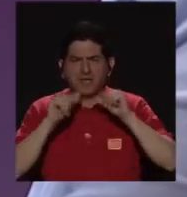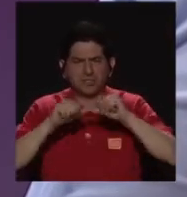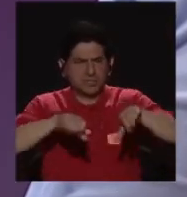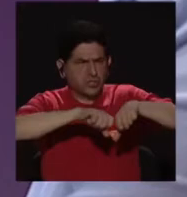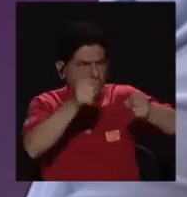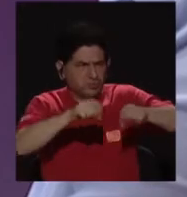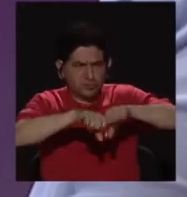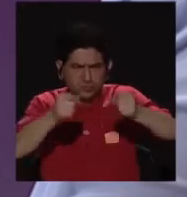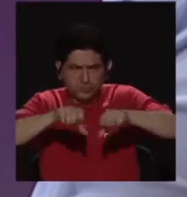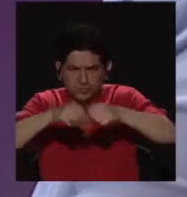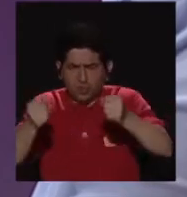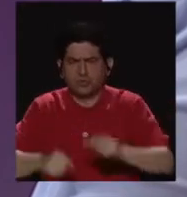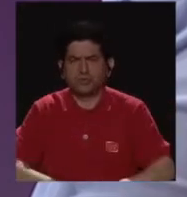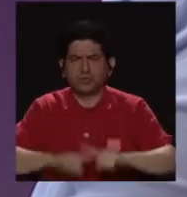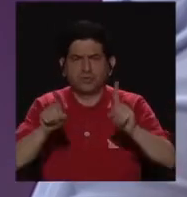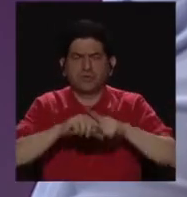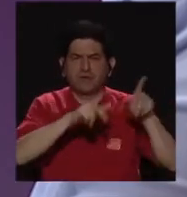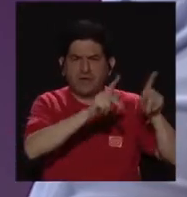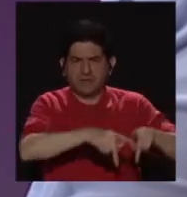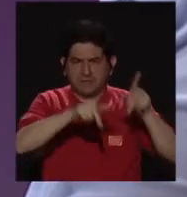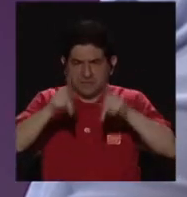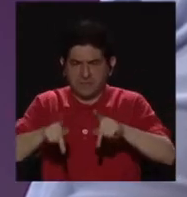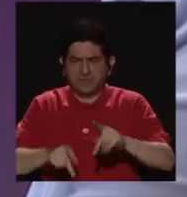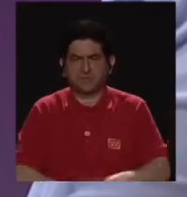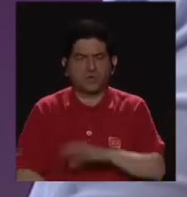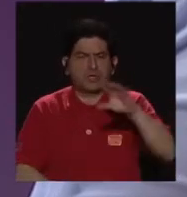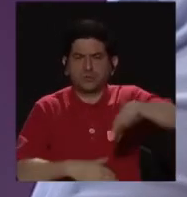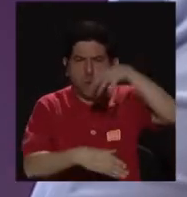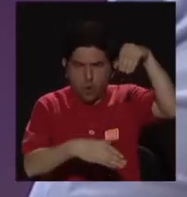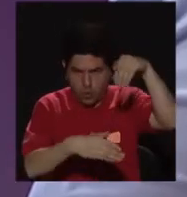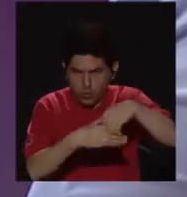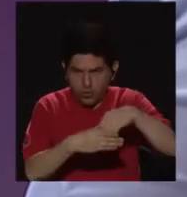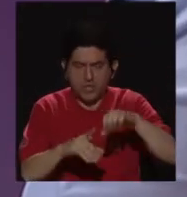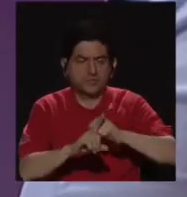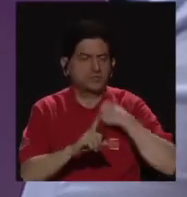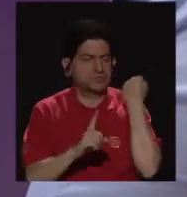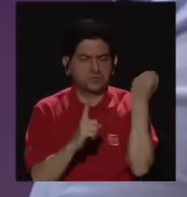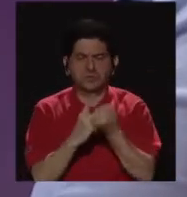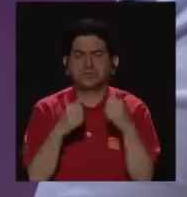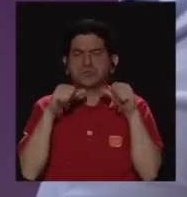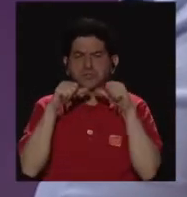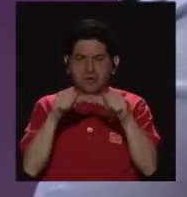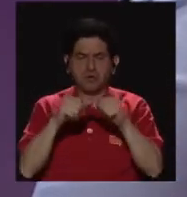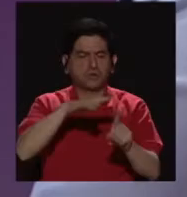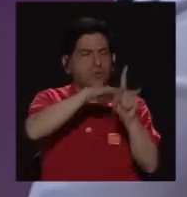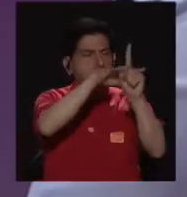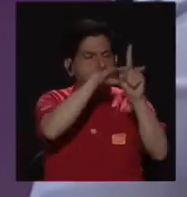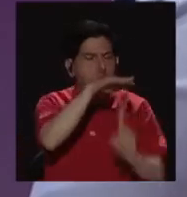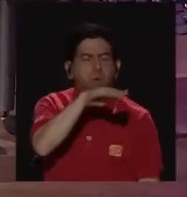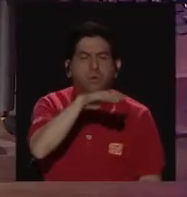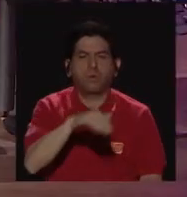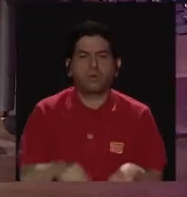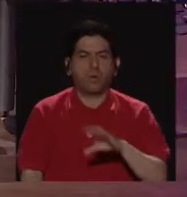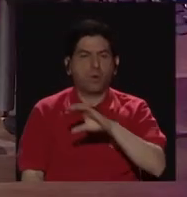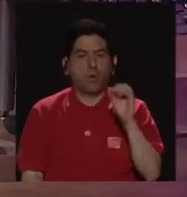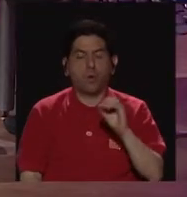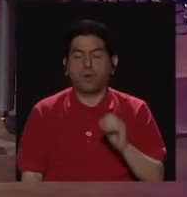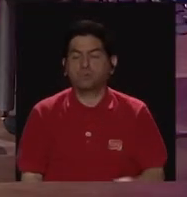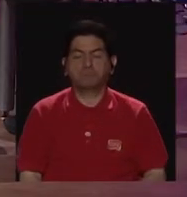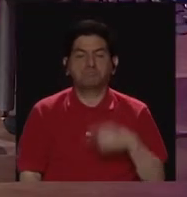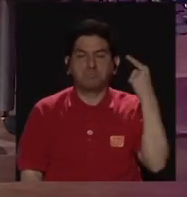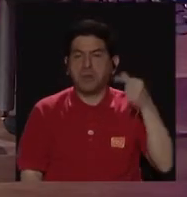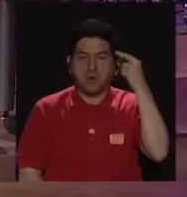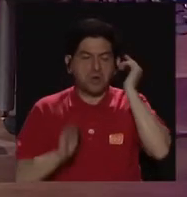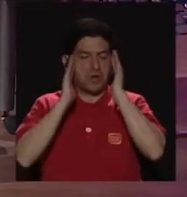violentados hay un montón de personas y de contextos y de situaciones que siguen siendo invisibilizadas e ignoradas por el mismo